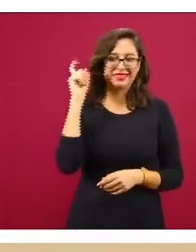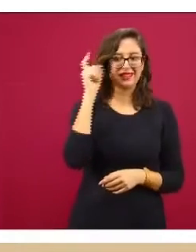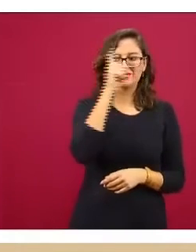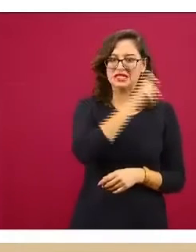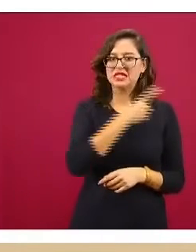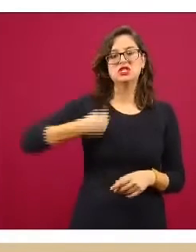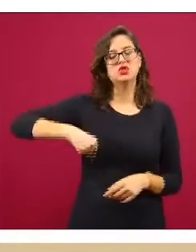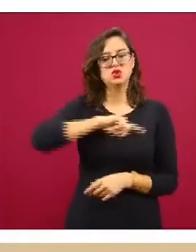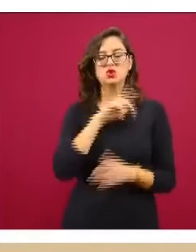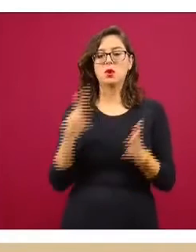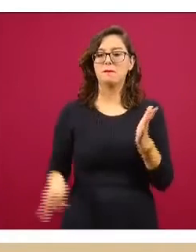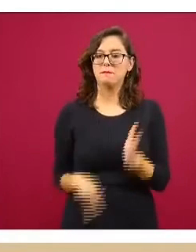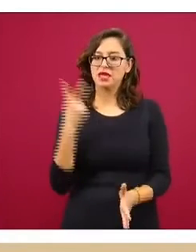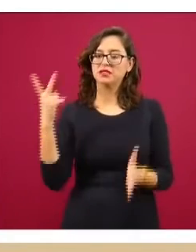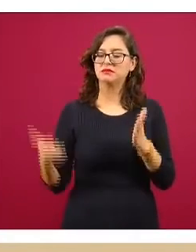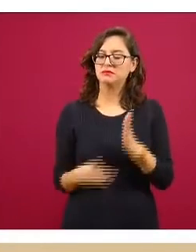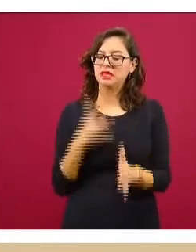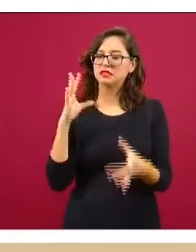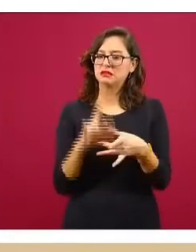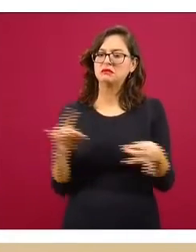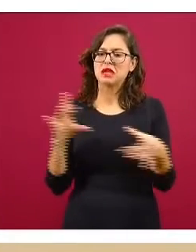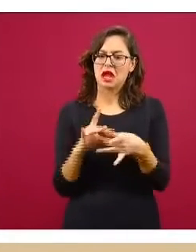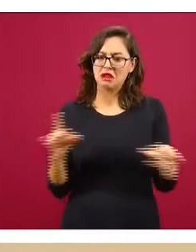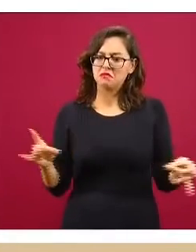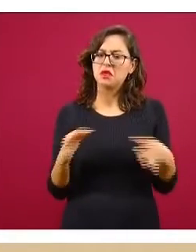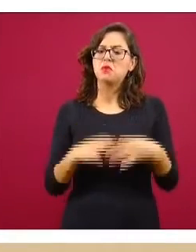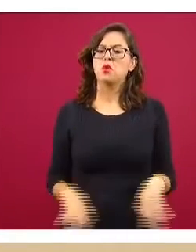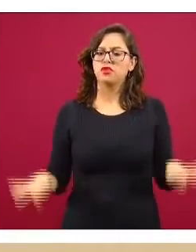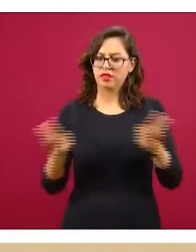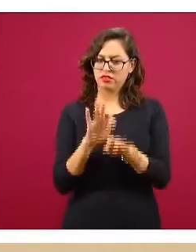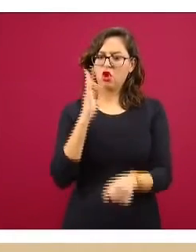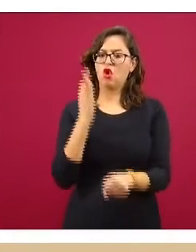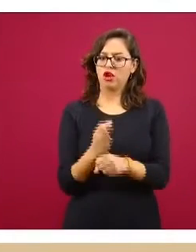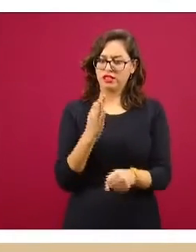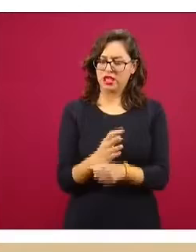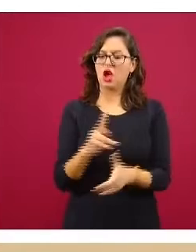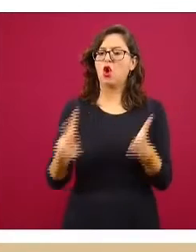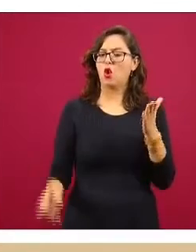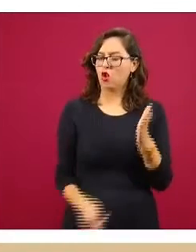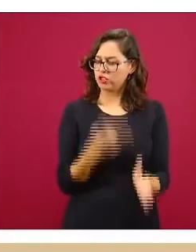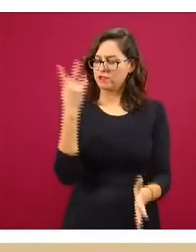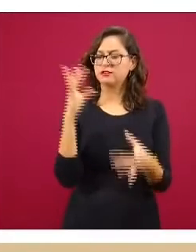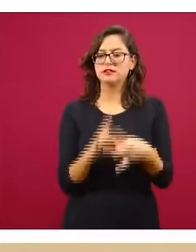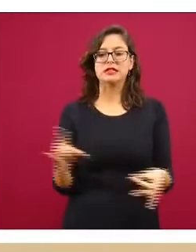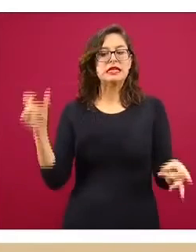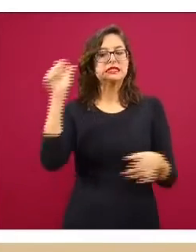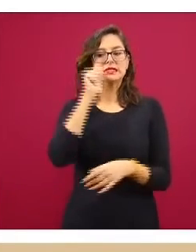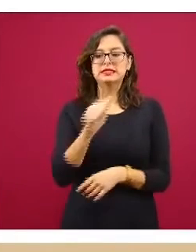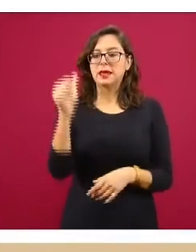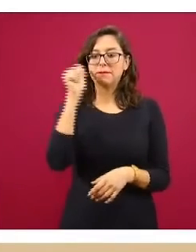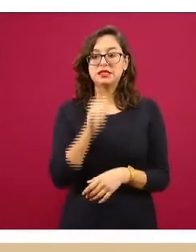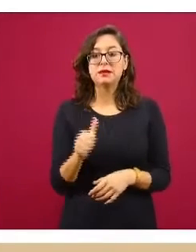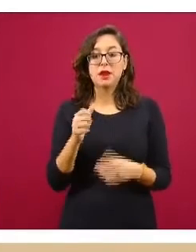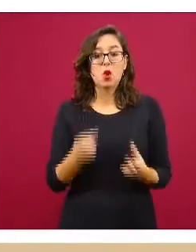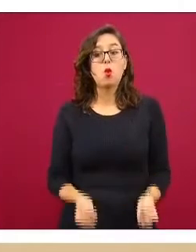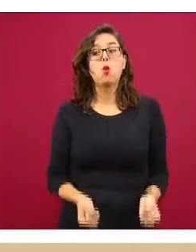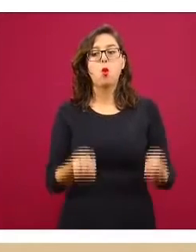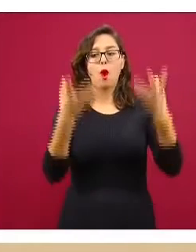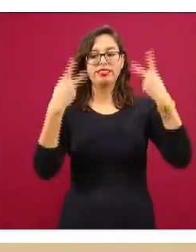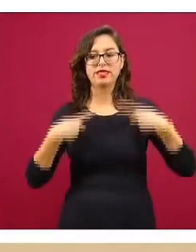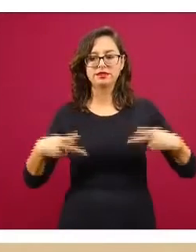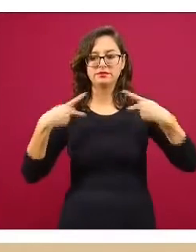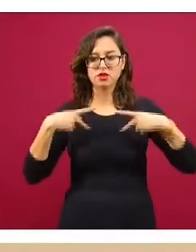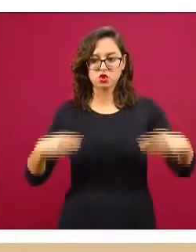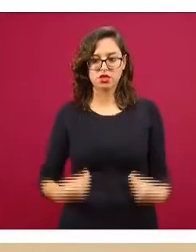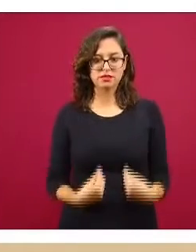aunque lo hemos dicho muchas veces, siempre es bueno repetirlo, es muy importante siempre ajustar por el tamaño de la población. El